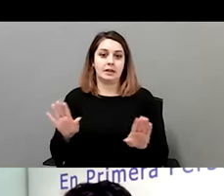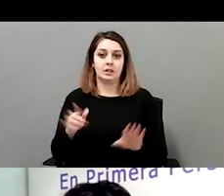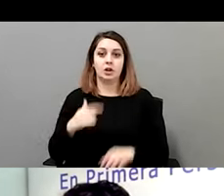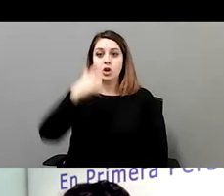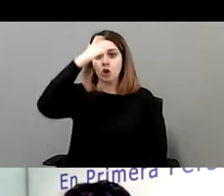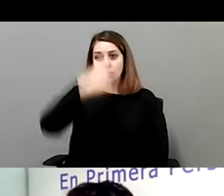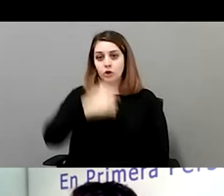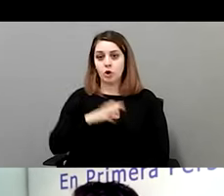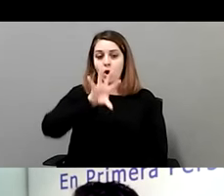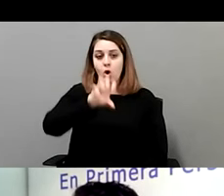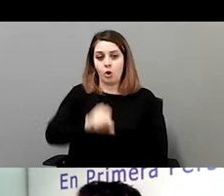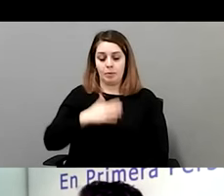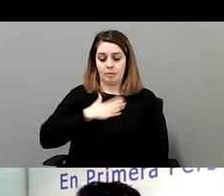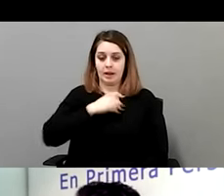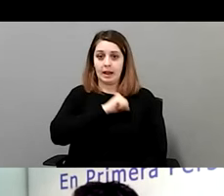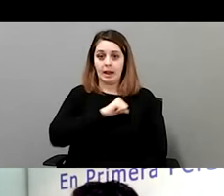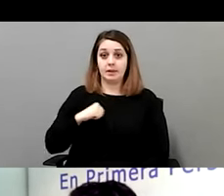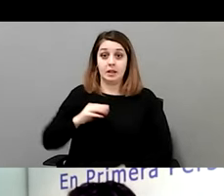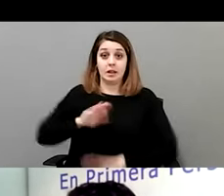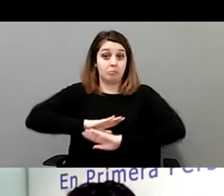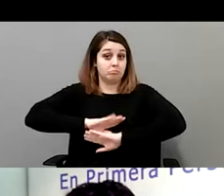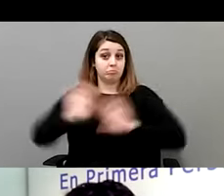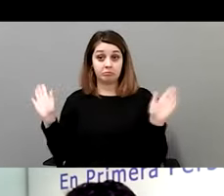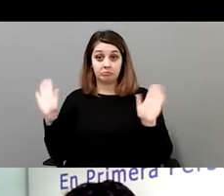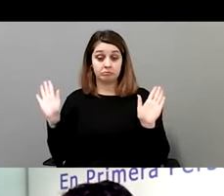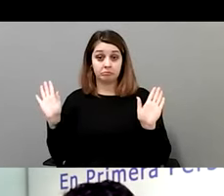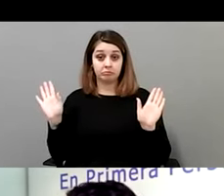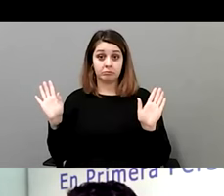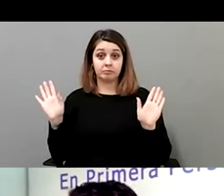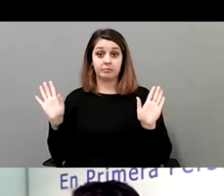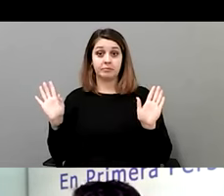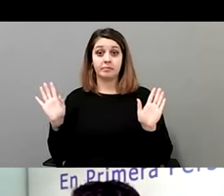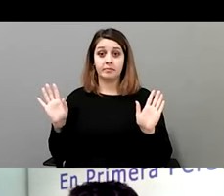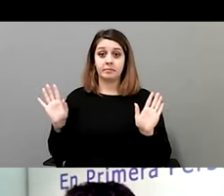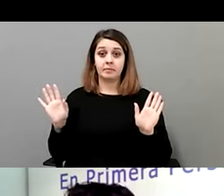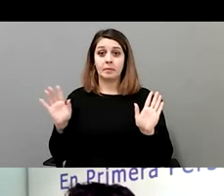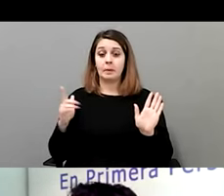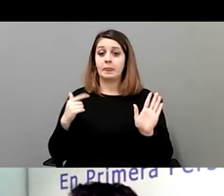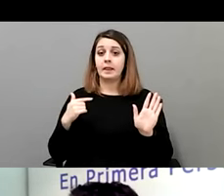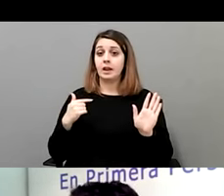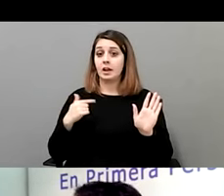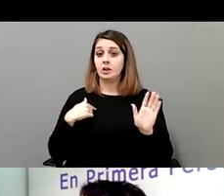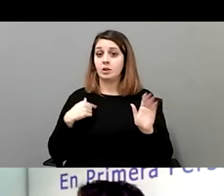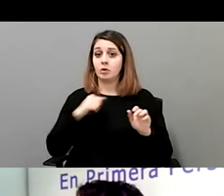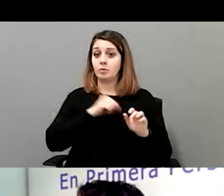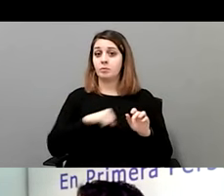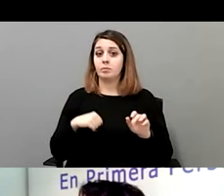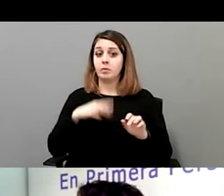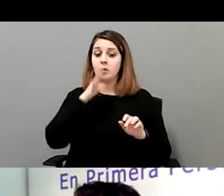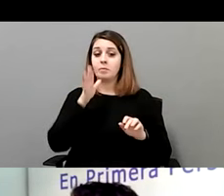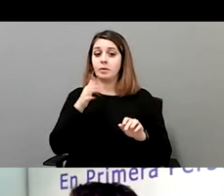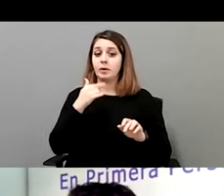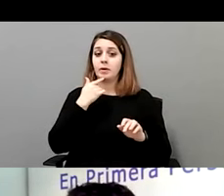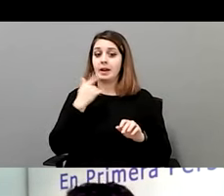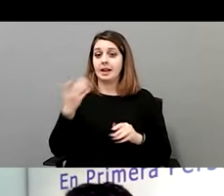voy a comprar la camiseta y punto. Y de hecho, me la voy a poder poner porque encima me va a vestir